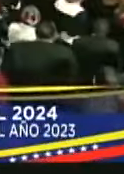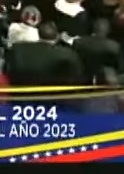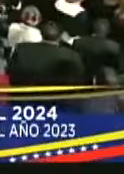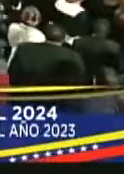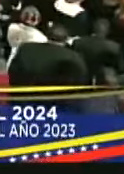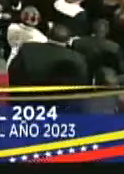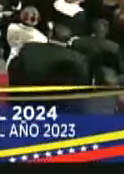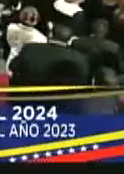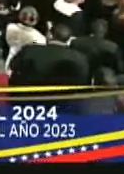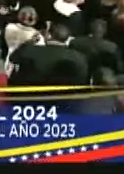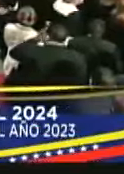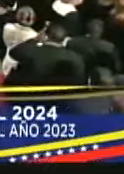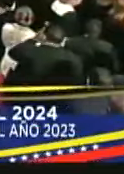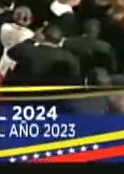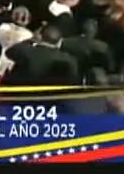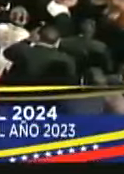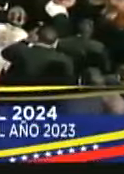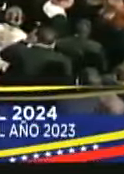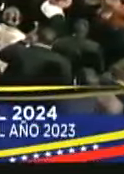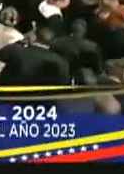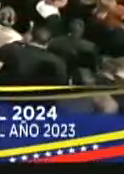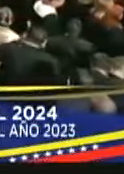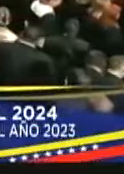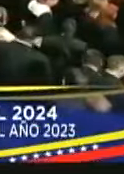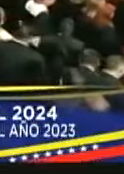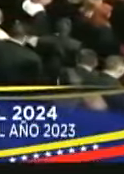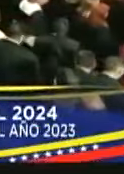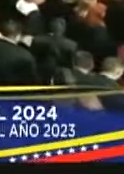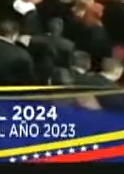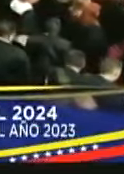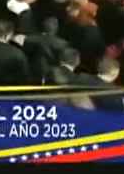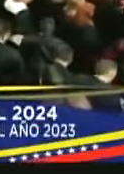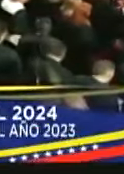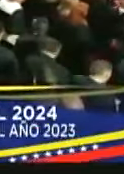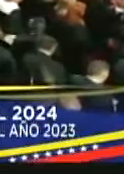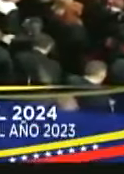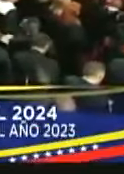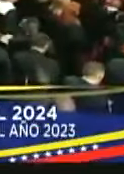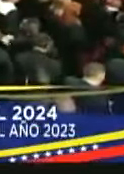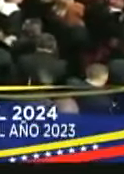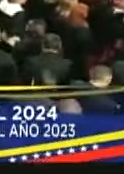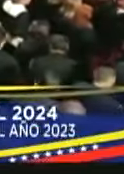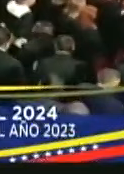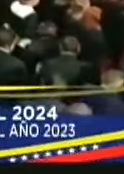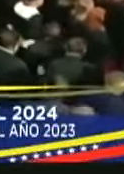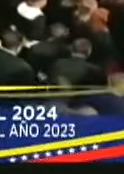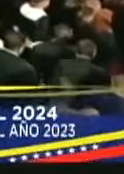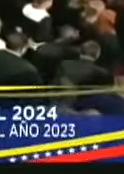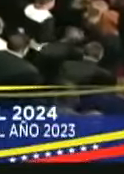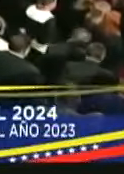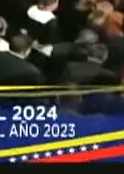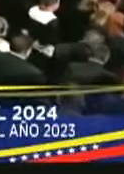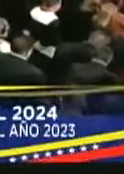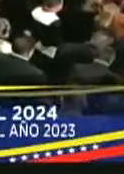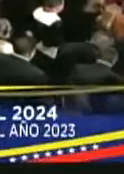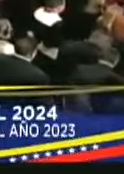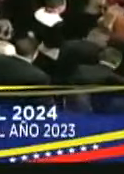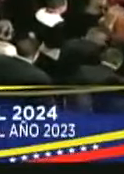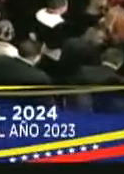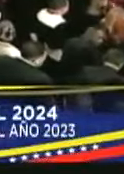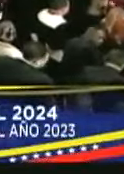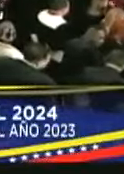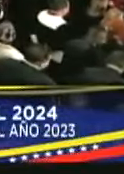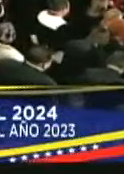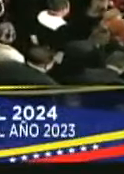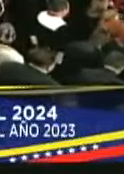a familias ni privados de libertad, estableciendo un sistema penitenciario ordenado. Acabar además con el pranato. Avanzar en